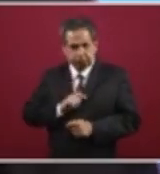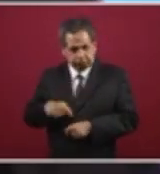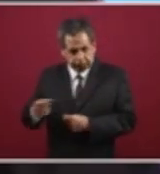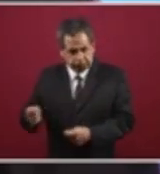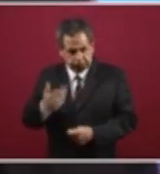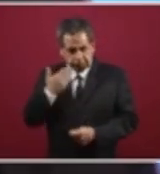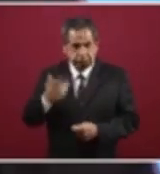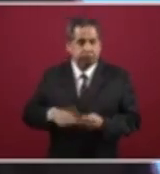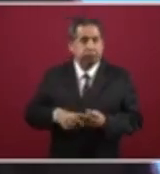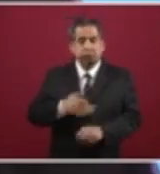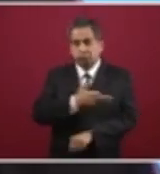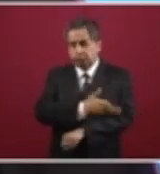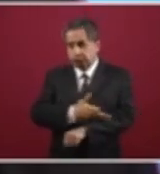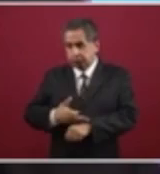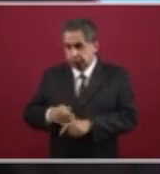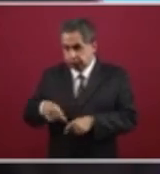familiares,